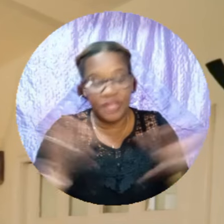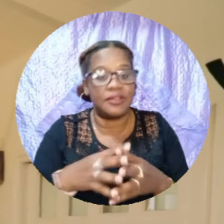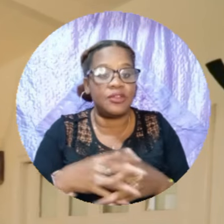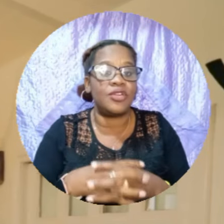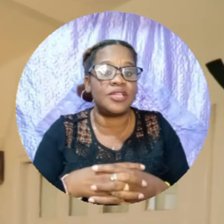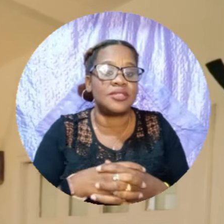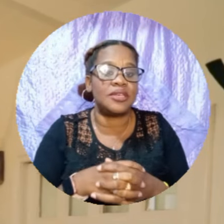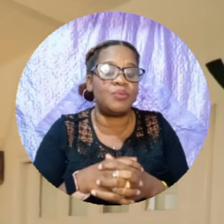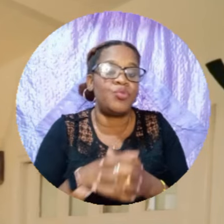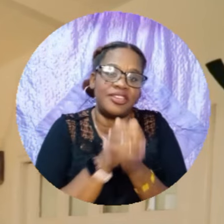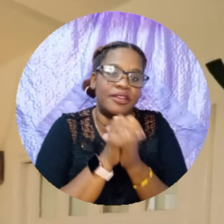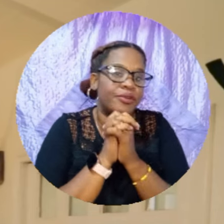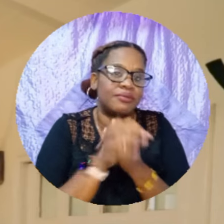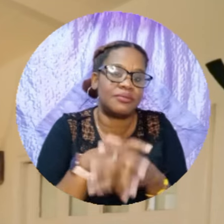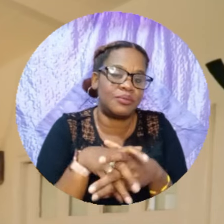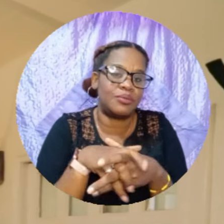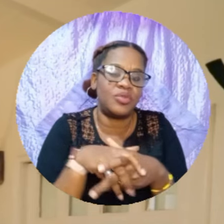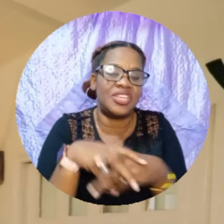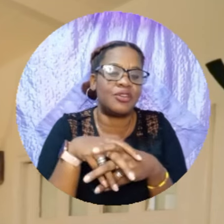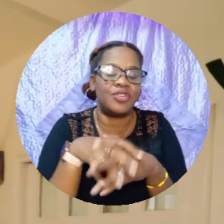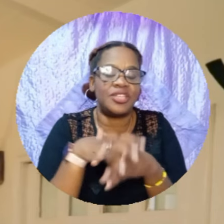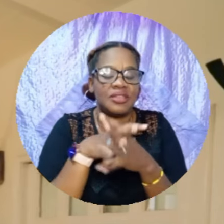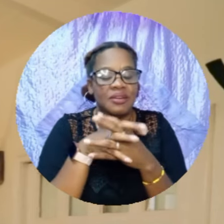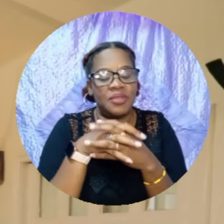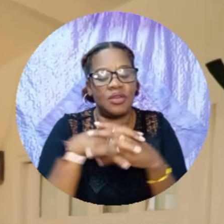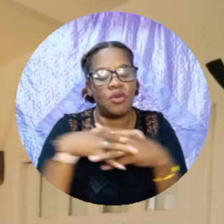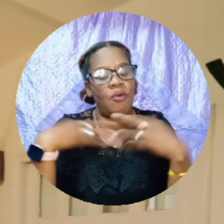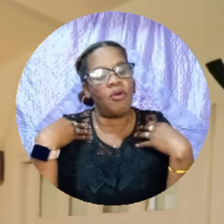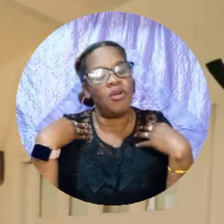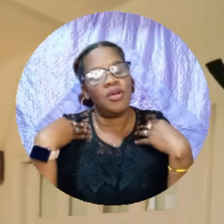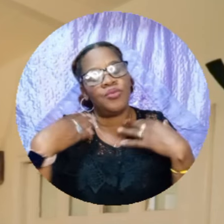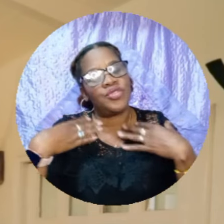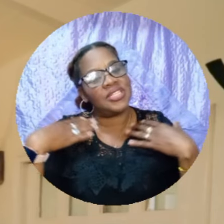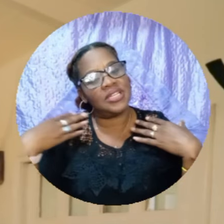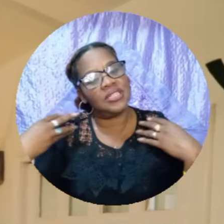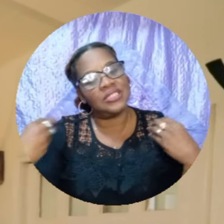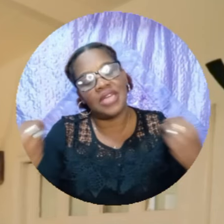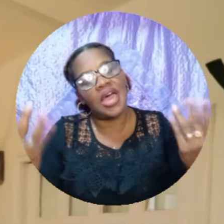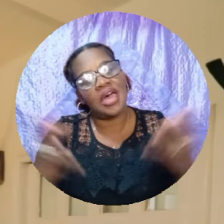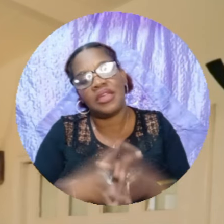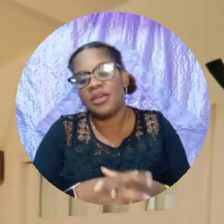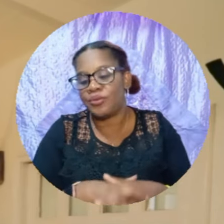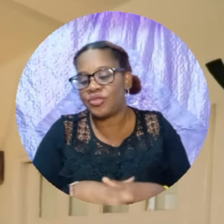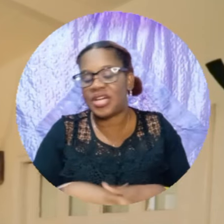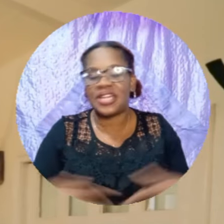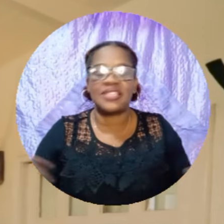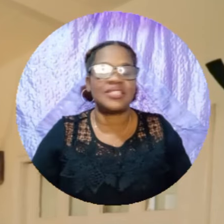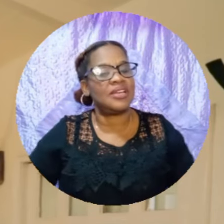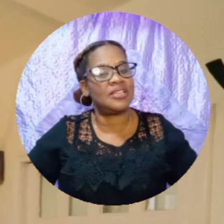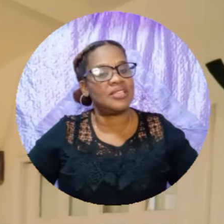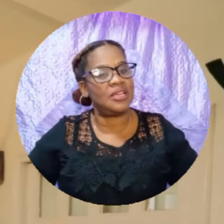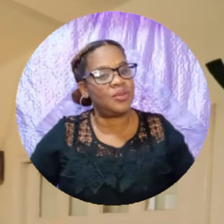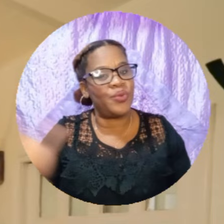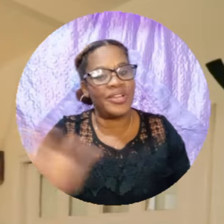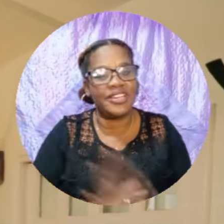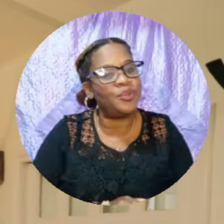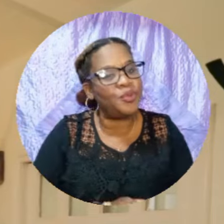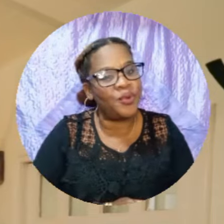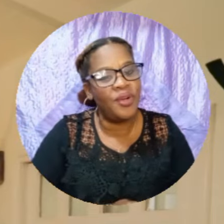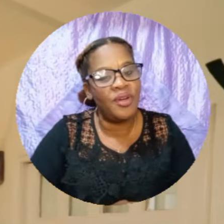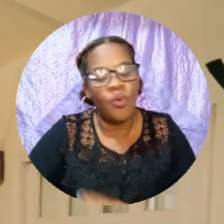los exteriores es muy tierno. Muy tierno y te transmite como mucha tranquilidad, muchas ganas de sentarte a leer un